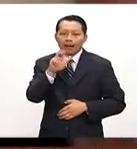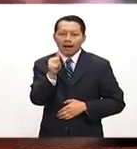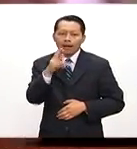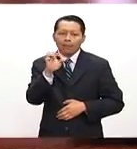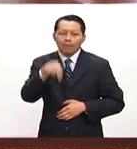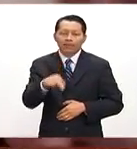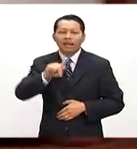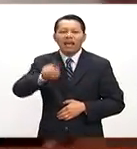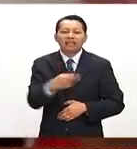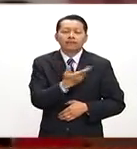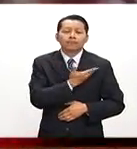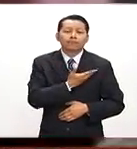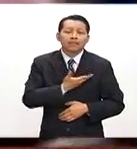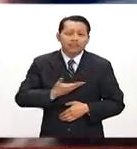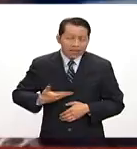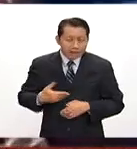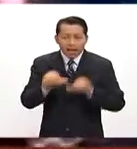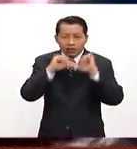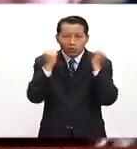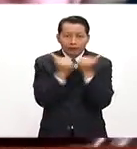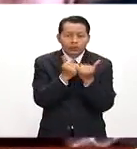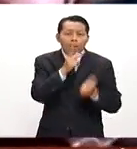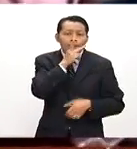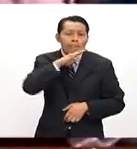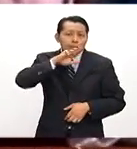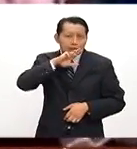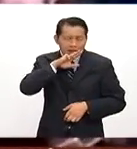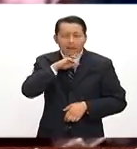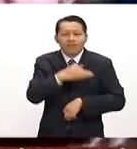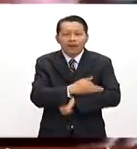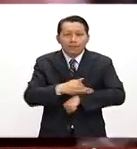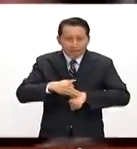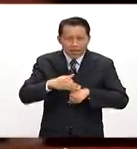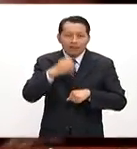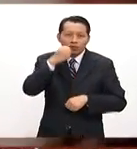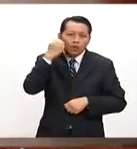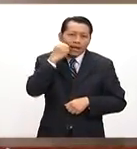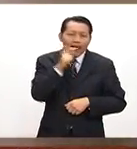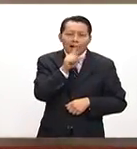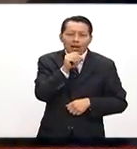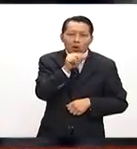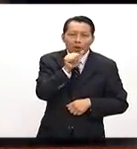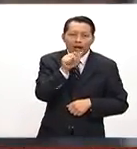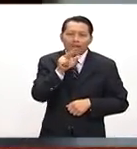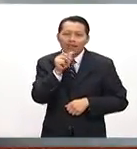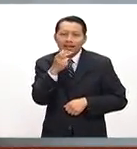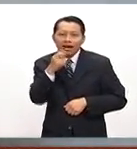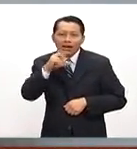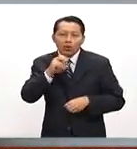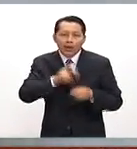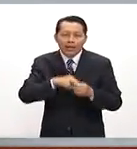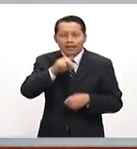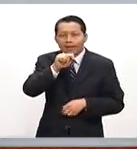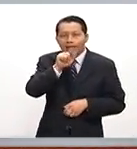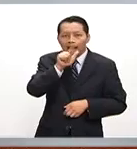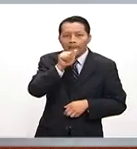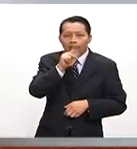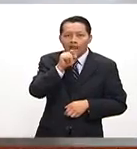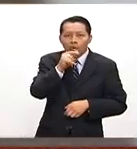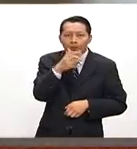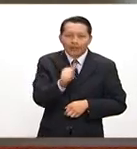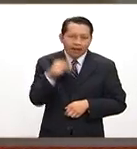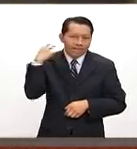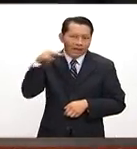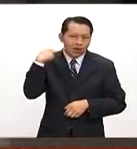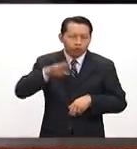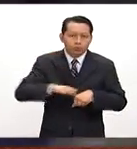Ella es presidenta de la Asociación de Padres de Familias de la Escuela Leona Vicario en Tlapacoyan, Veracruz. Esto luego